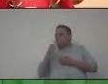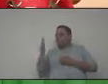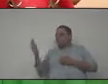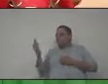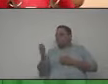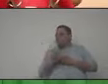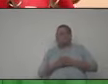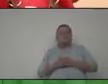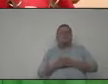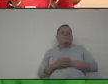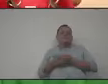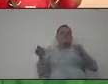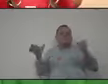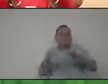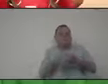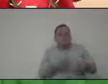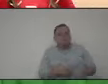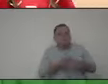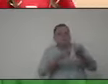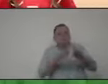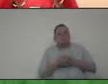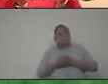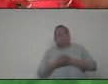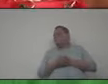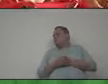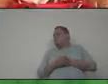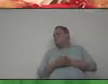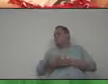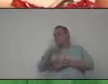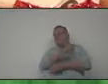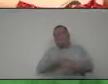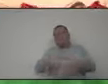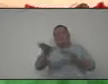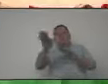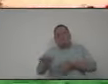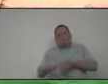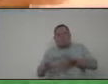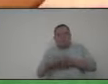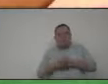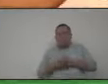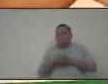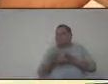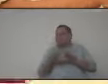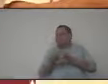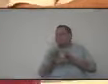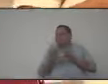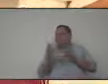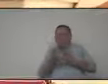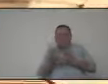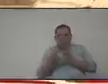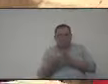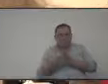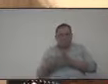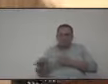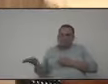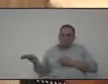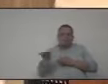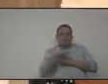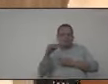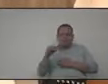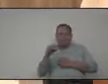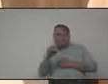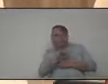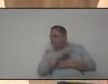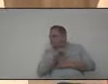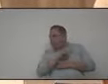a toda la clase política, a todo nuestro, a nuestros representantes, a nuestro senador, a todos, todos los